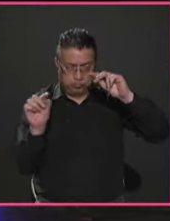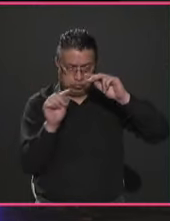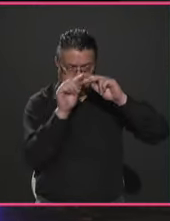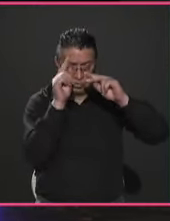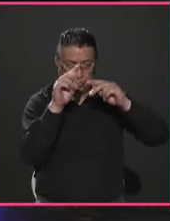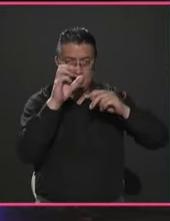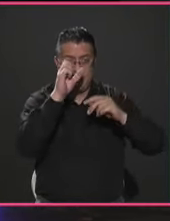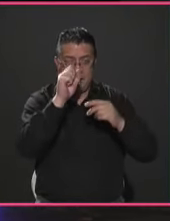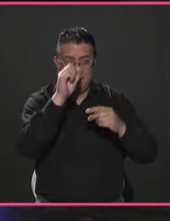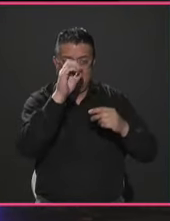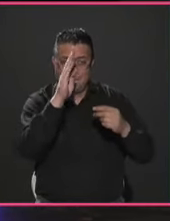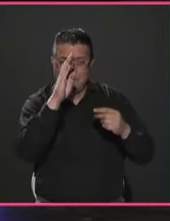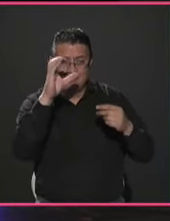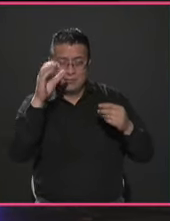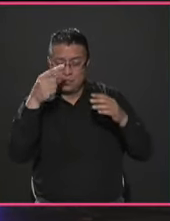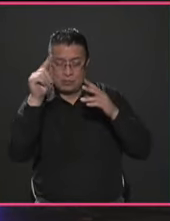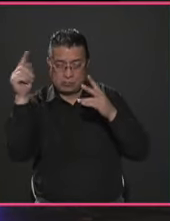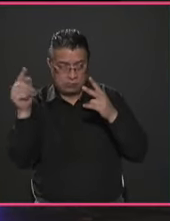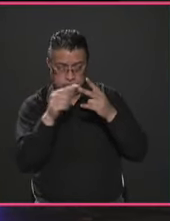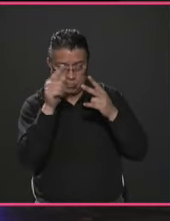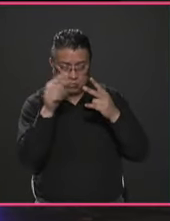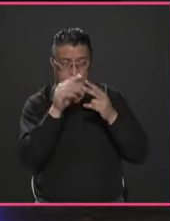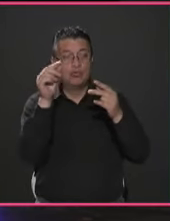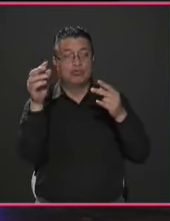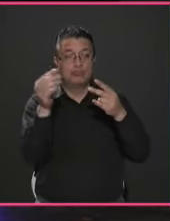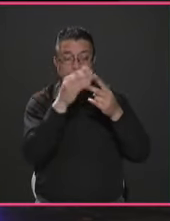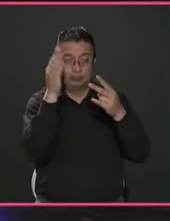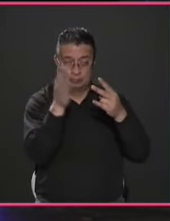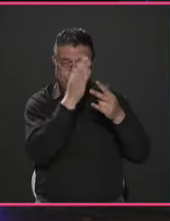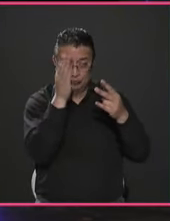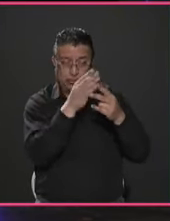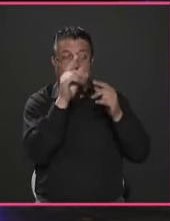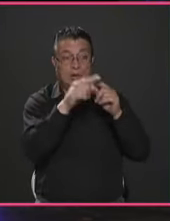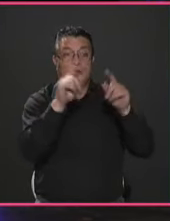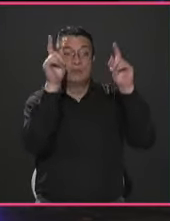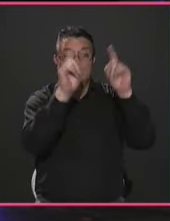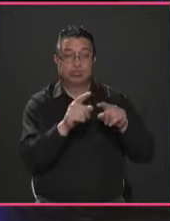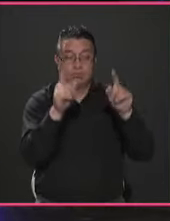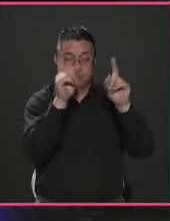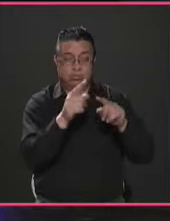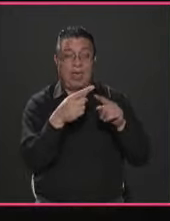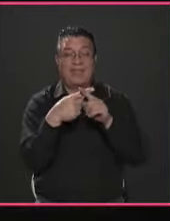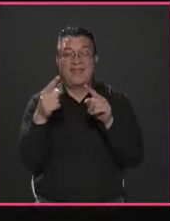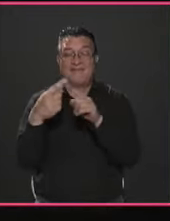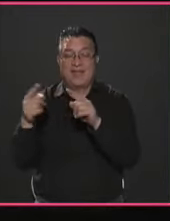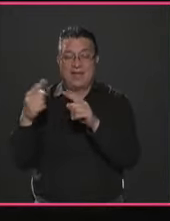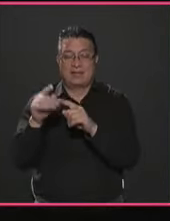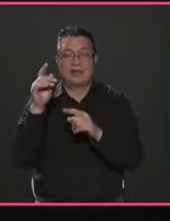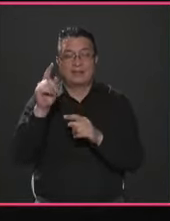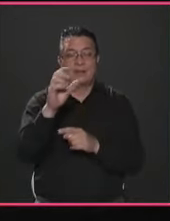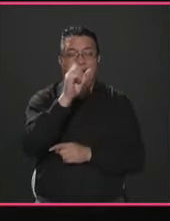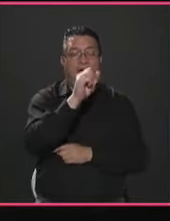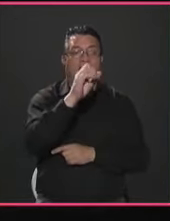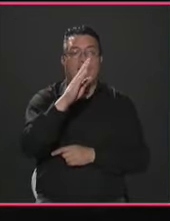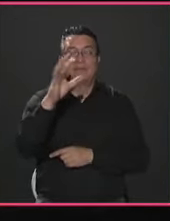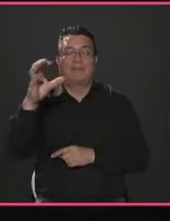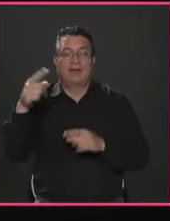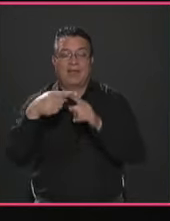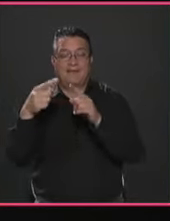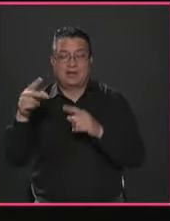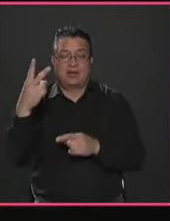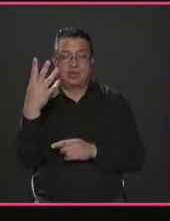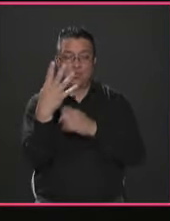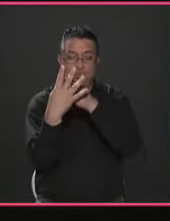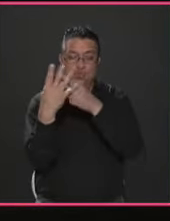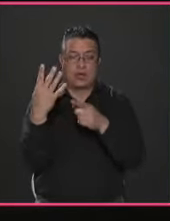pasa una letra se se ocurre una una señal eléctrica que es distinta para cada una de las cuatro letras esta luego se se